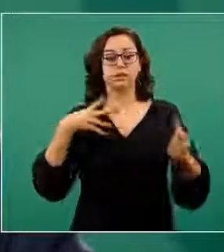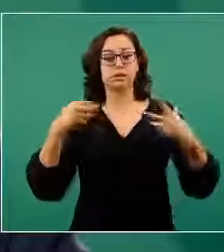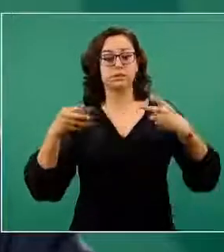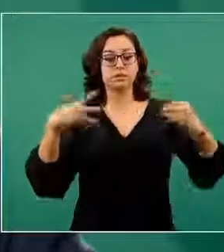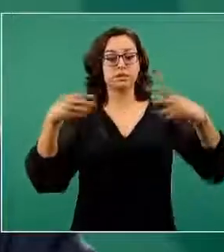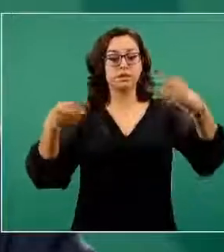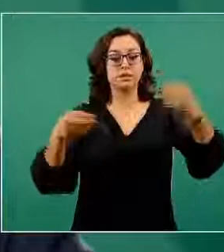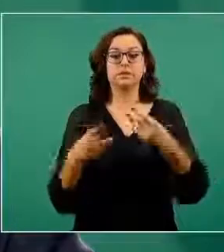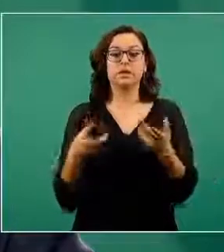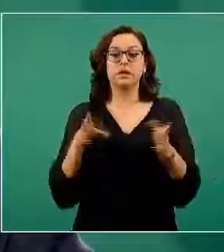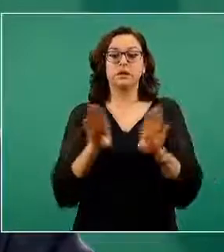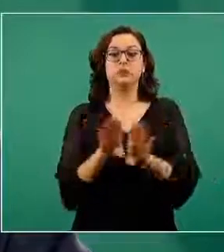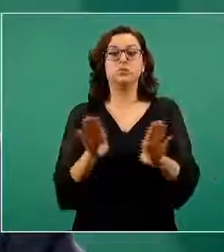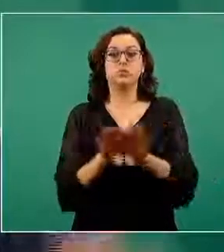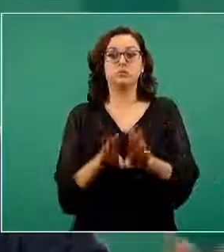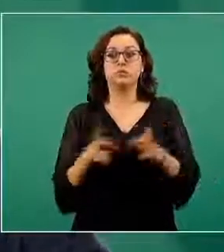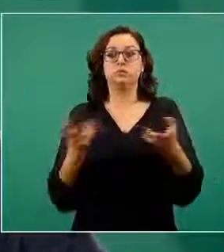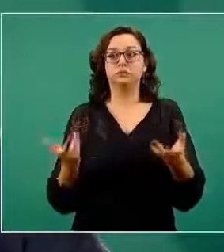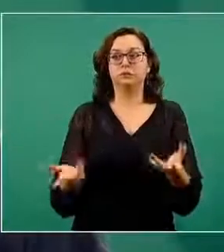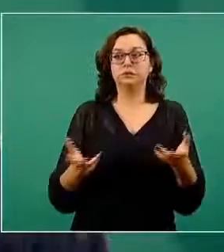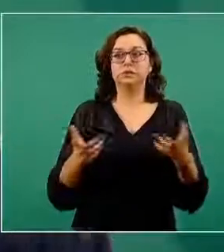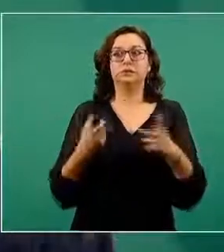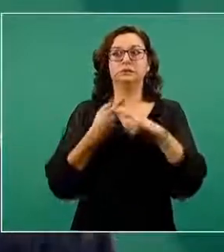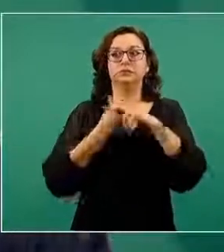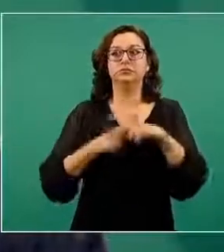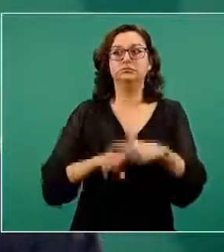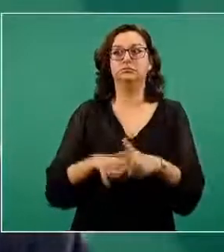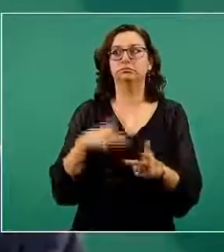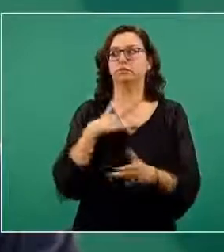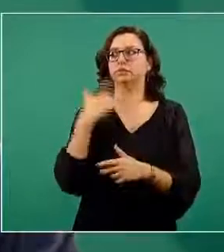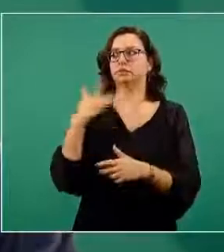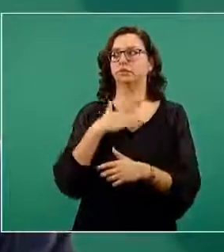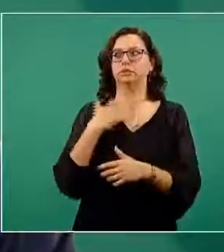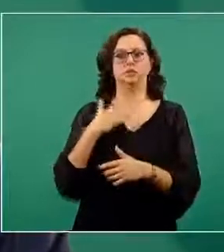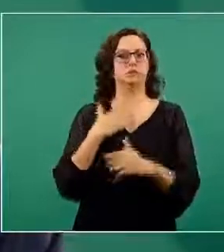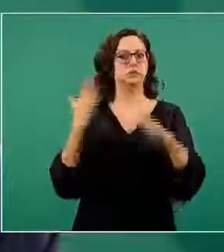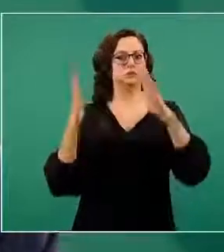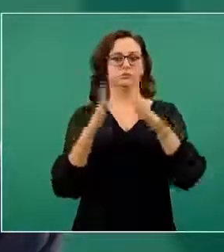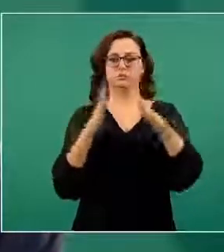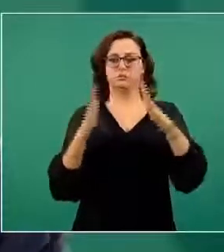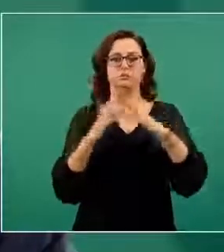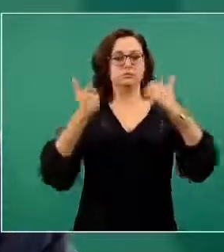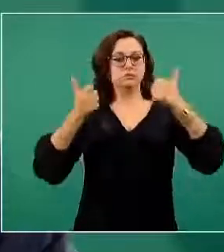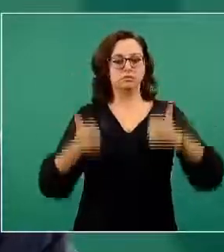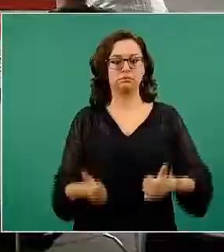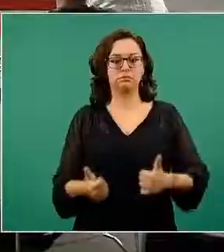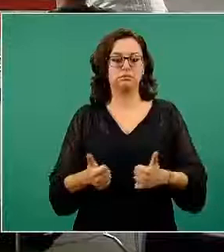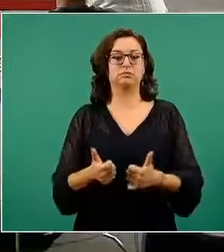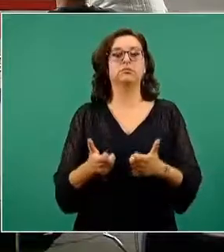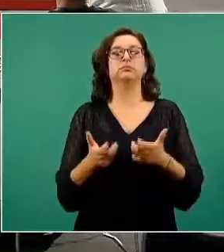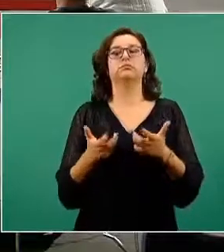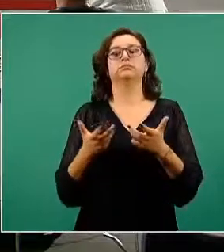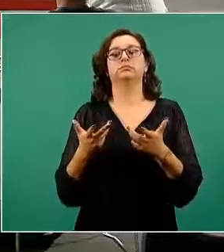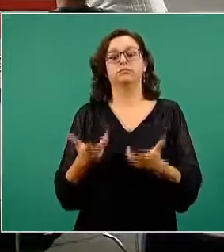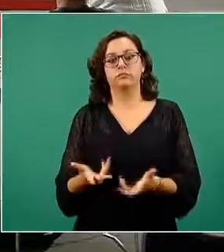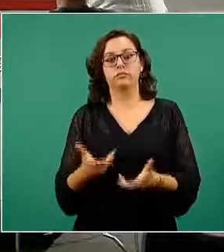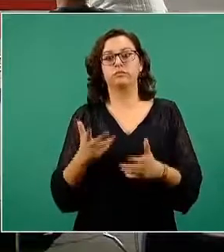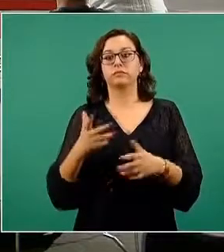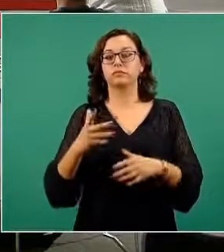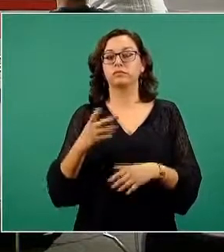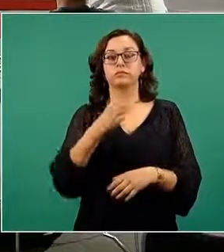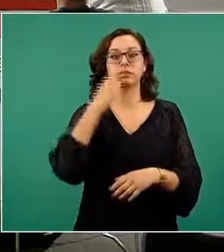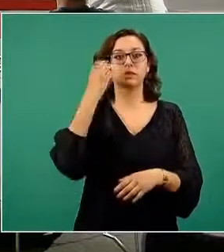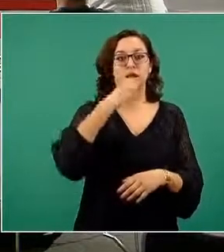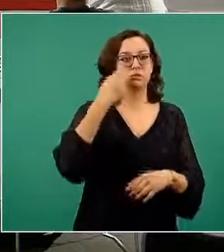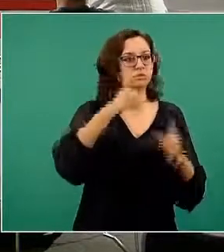en el espacio público. Ahí surgió el quédate en casa, ahí surgió la suspensión temporal de las clases